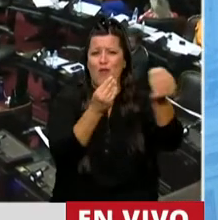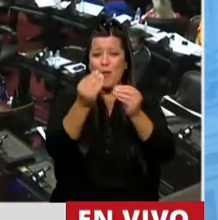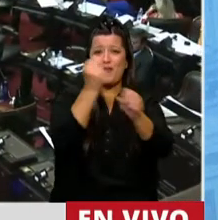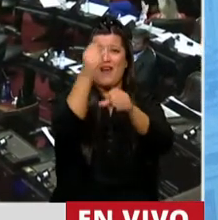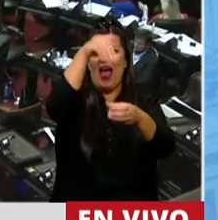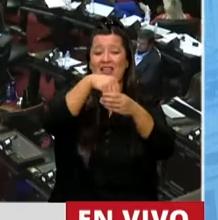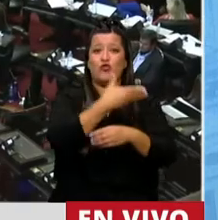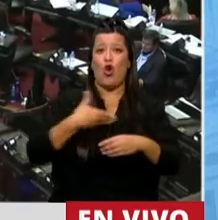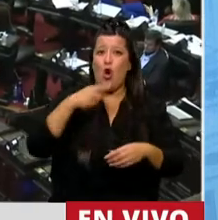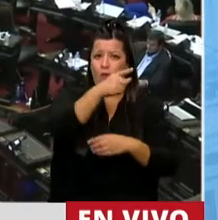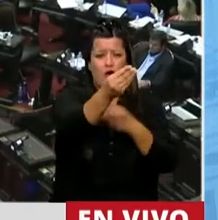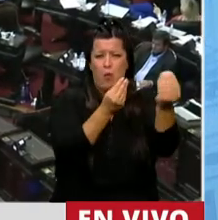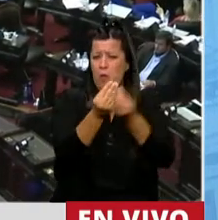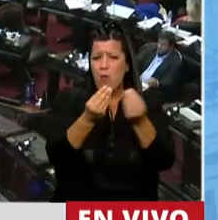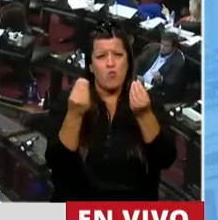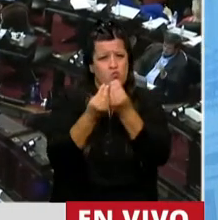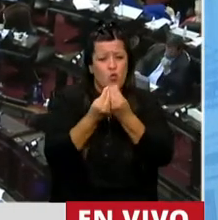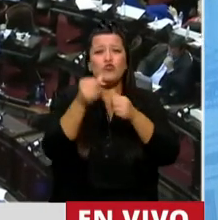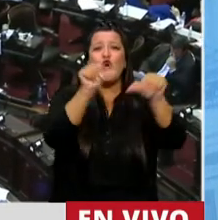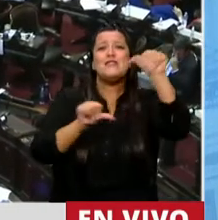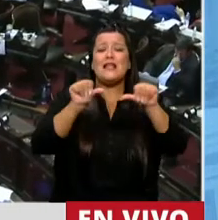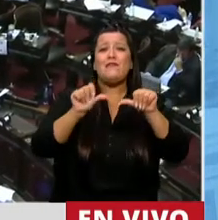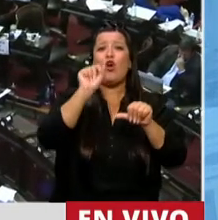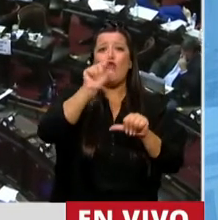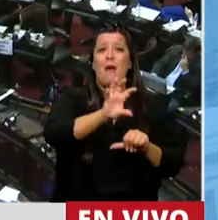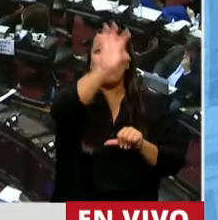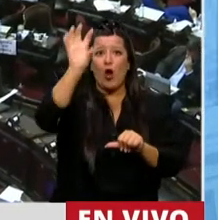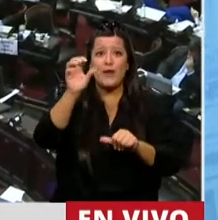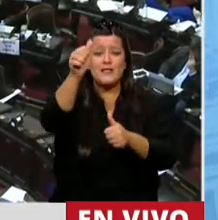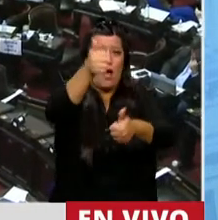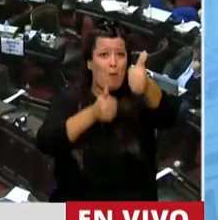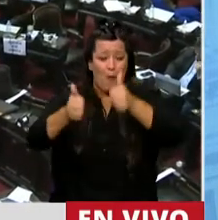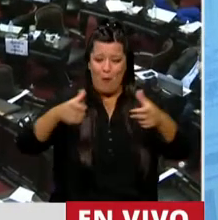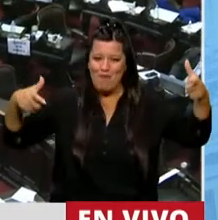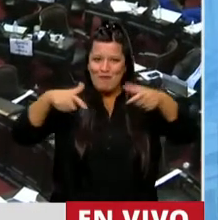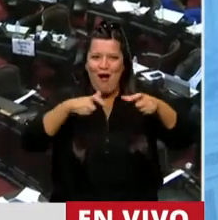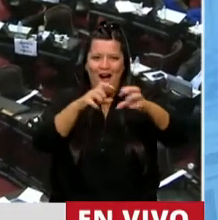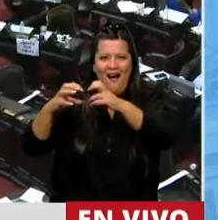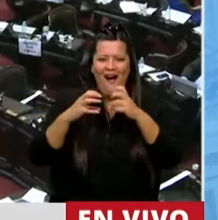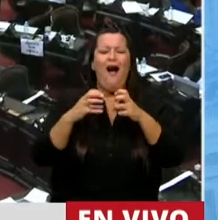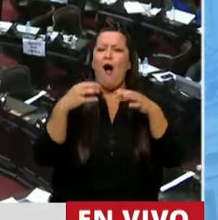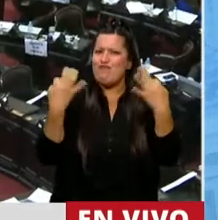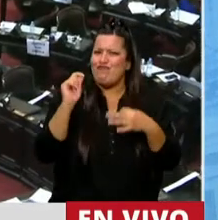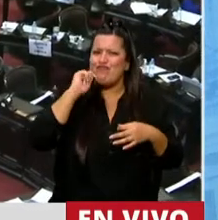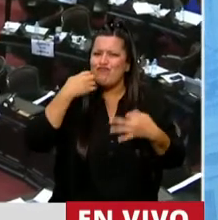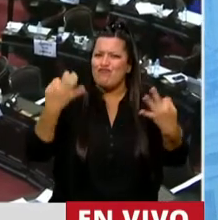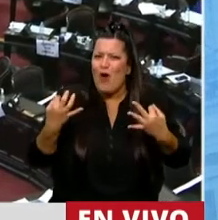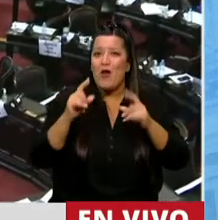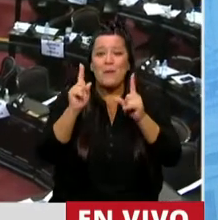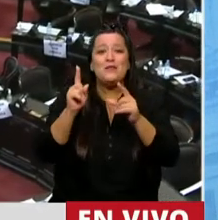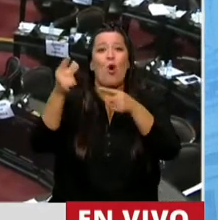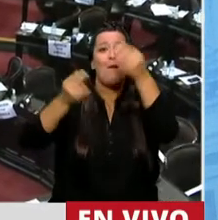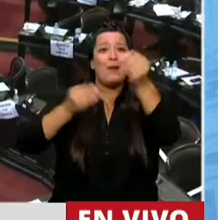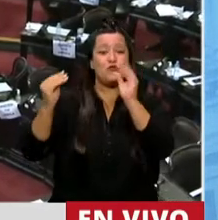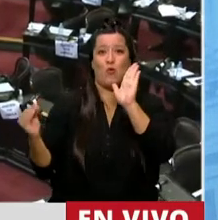de los sectores científicos de las provincias y veían con muy buenos ojos esta cuestión, que ese